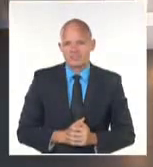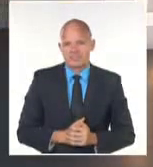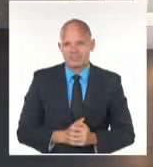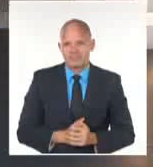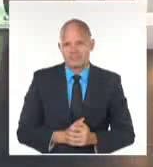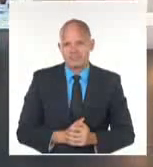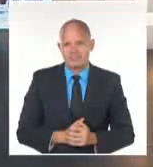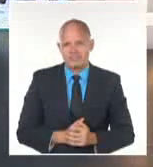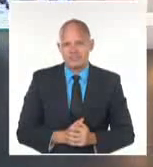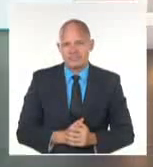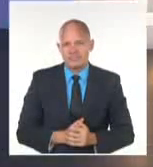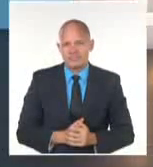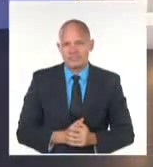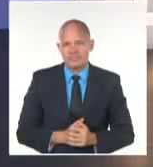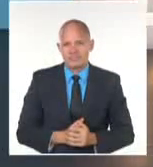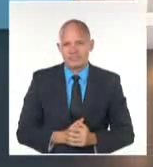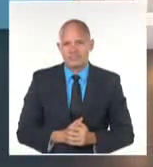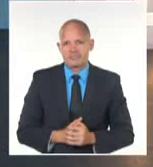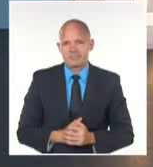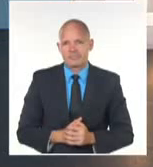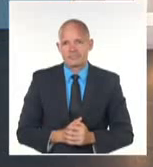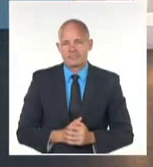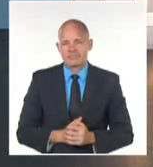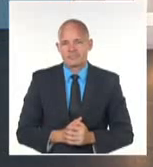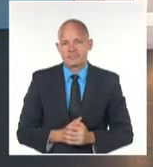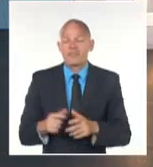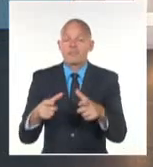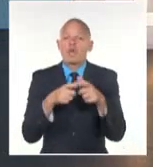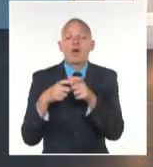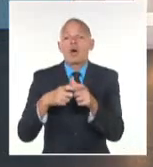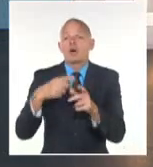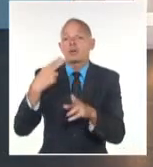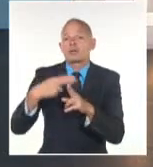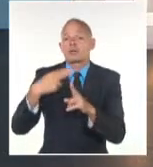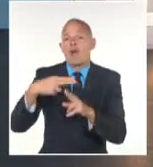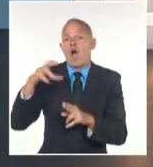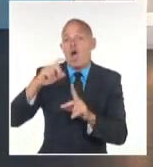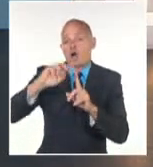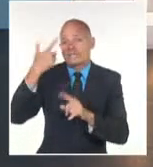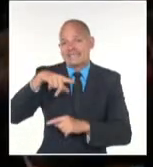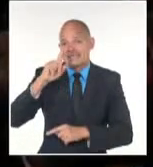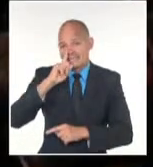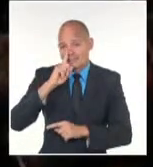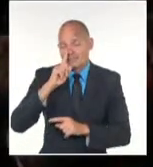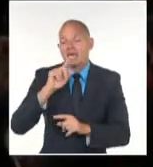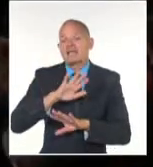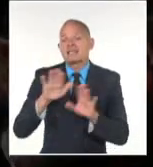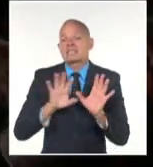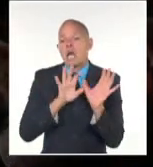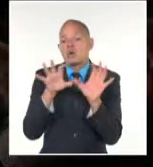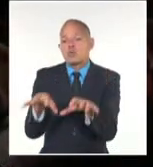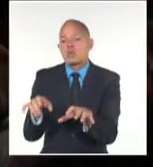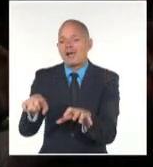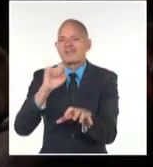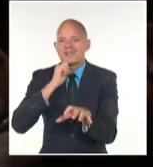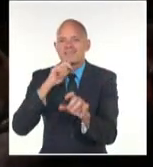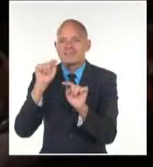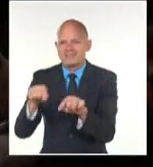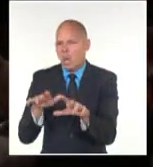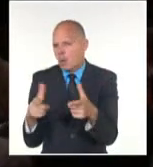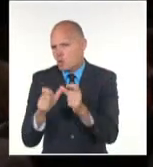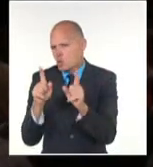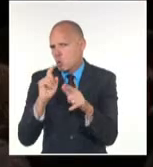La Organización del Tratado del Atlántico Norte prosigue con su cumbre en la capital estadounidense. Una parte considerable de la atención se centra en el